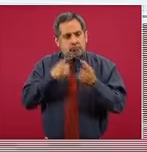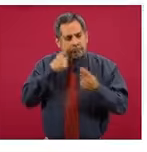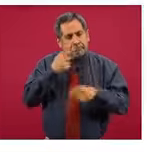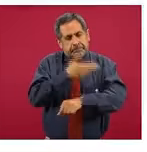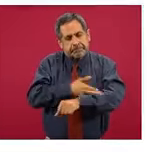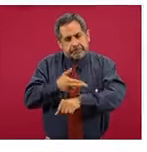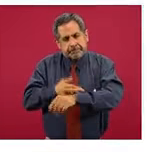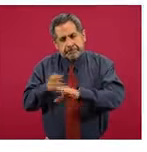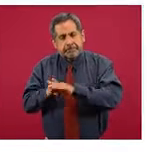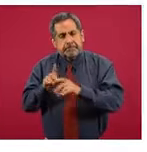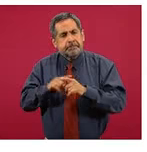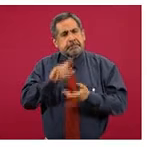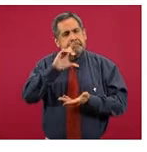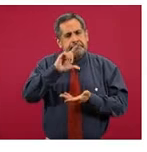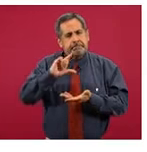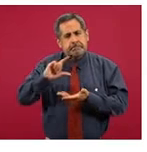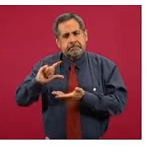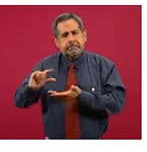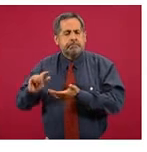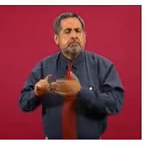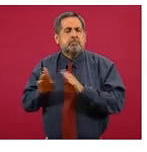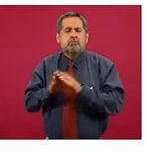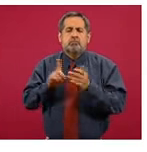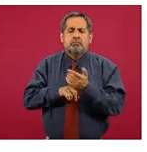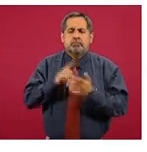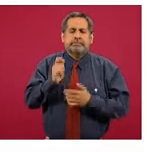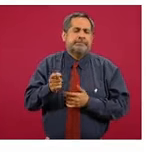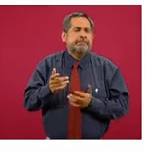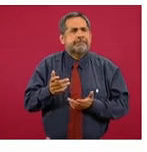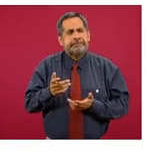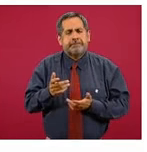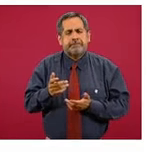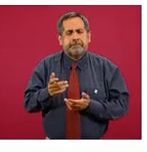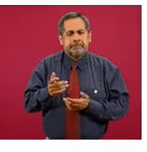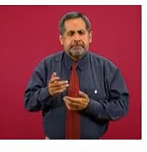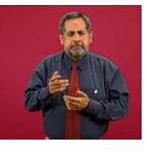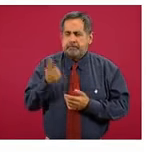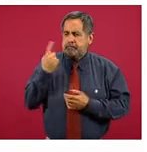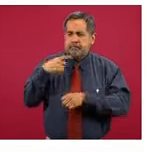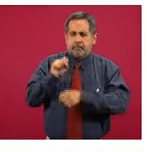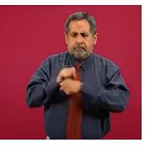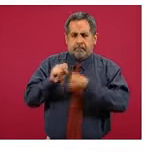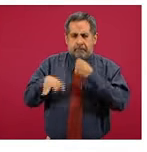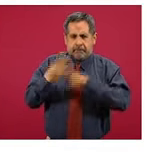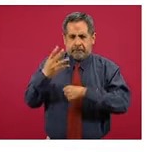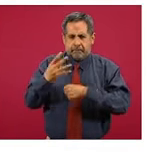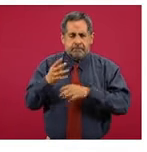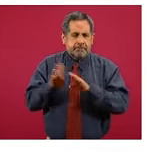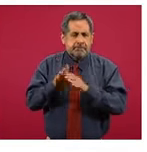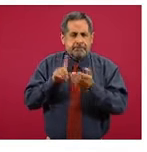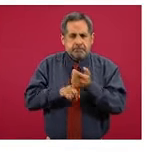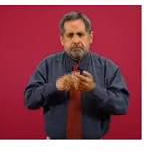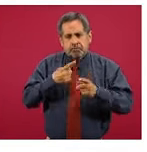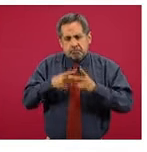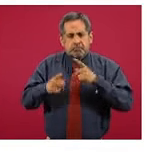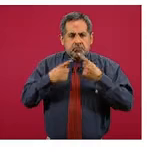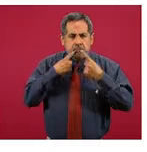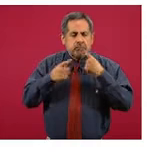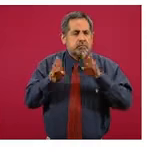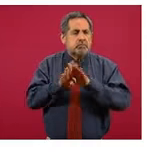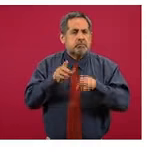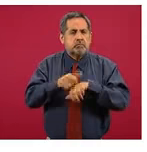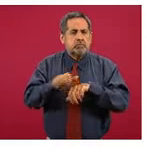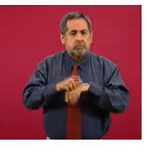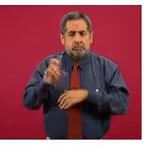paulatino, especialmente desde la semana, en la semana 14, que es donde se empieza, pero cerca de la semana 31